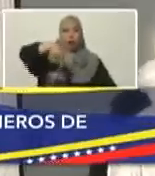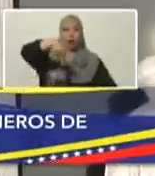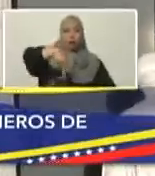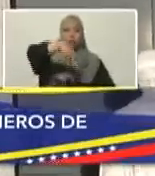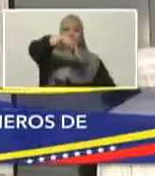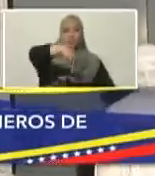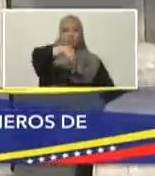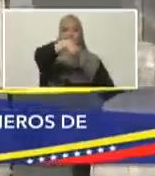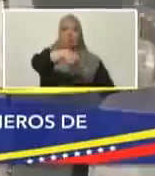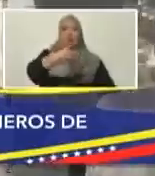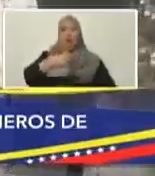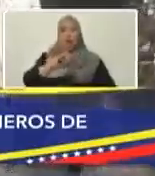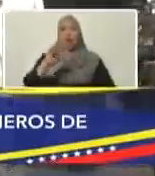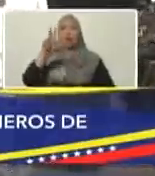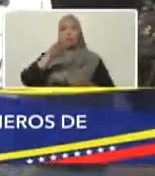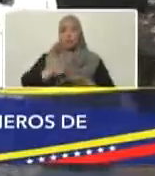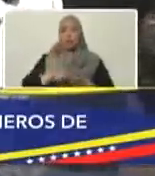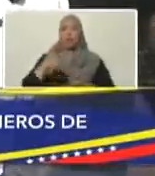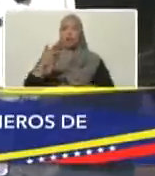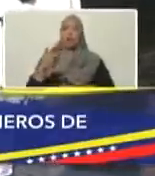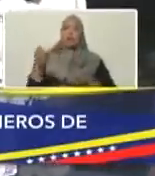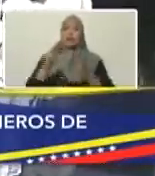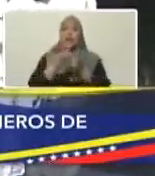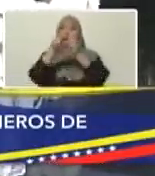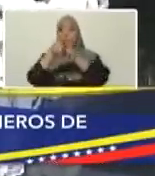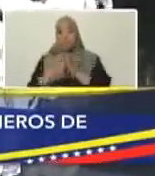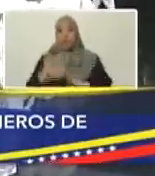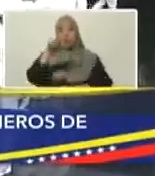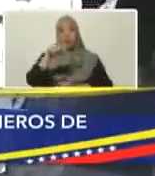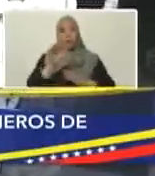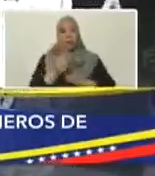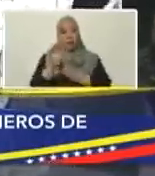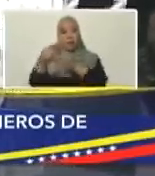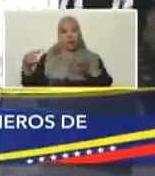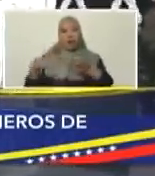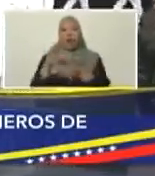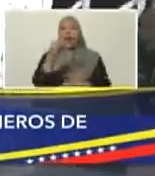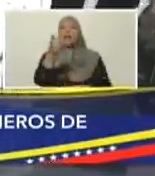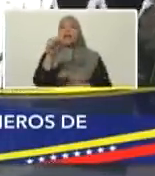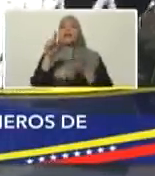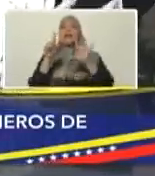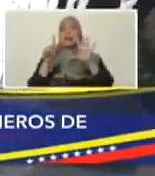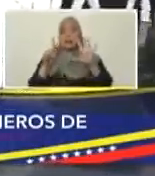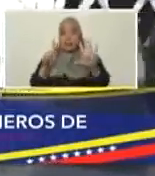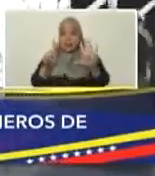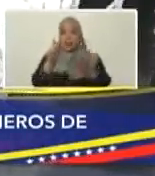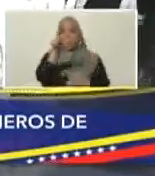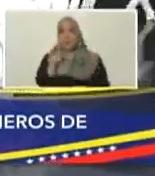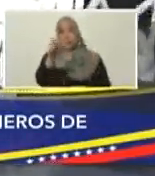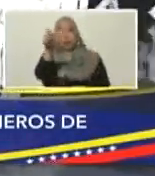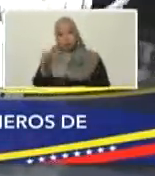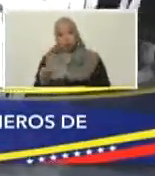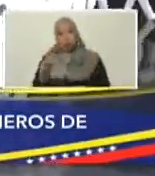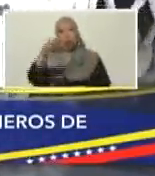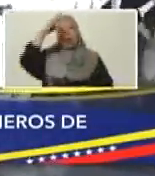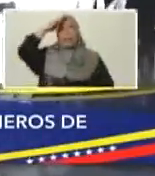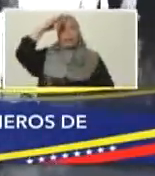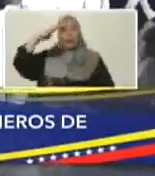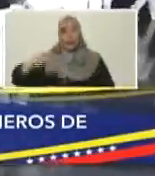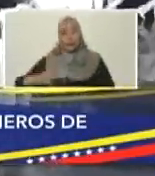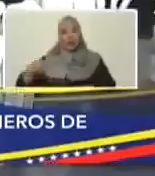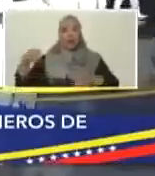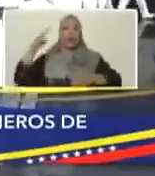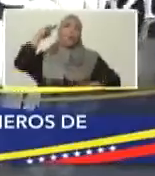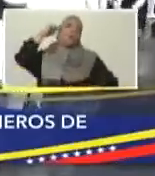quedado autorizado el ascenso a vicealmirantes de 16 oficiales de la Armada Bolivariana por